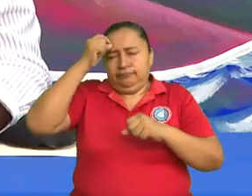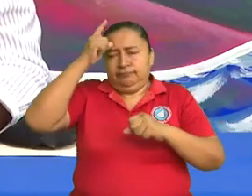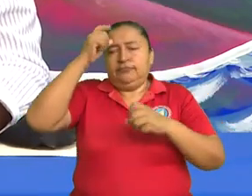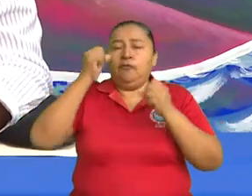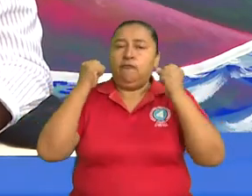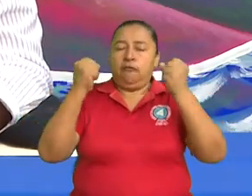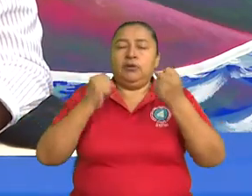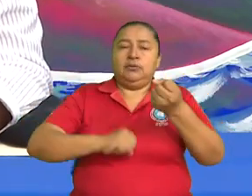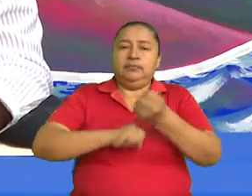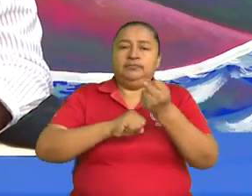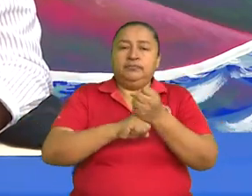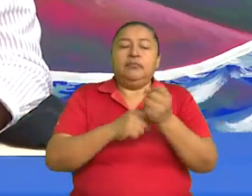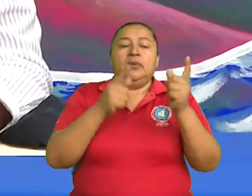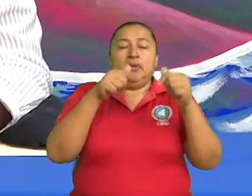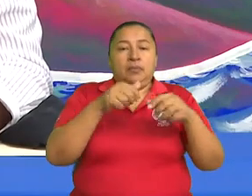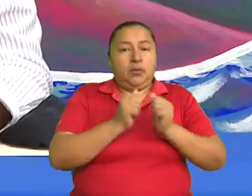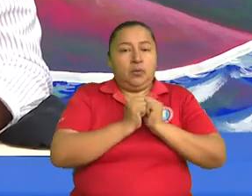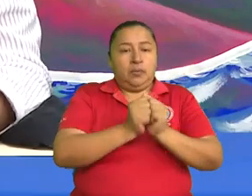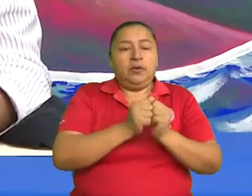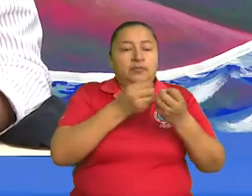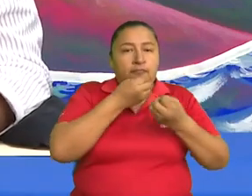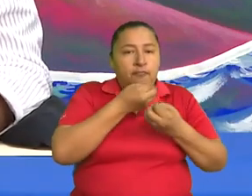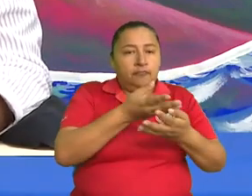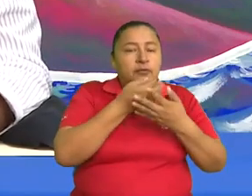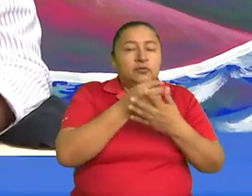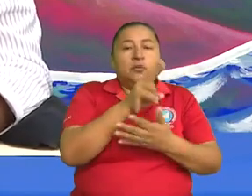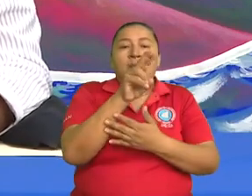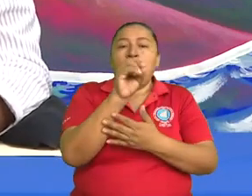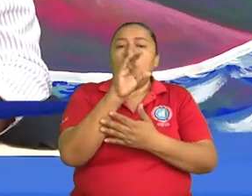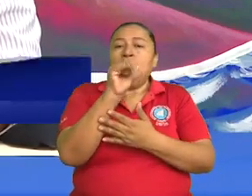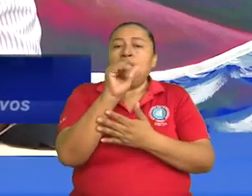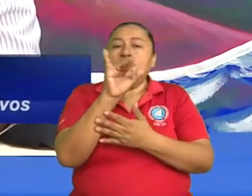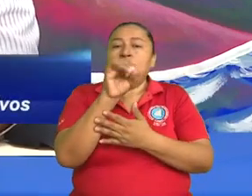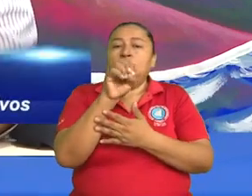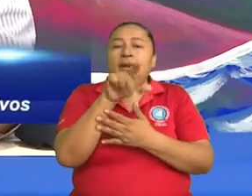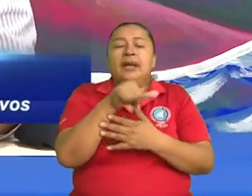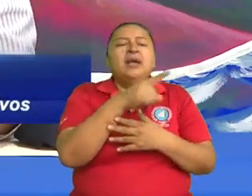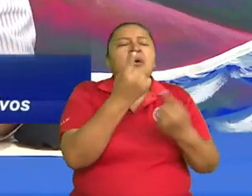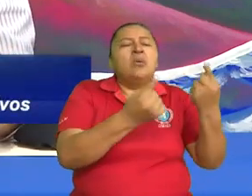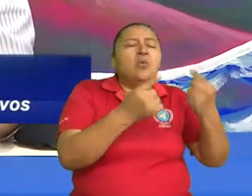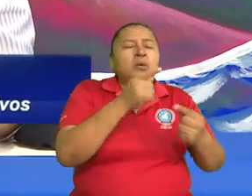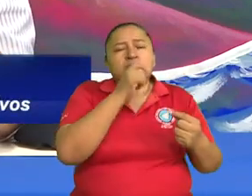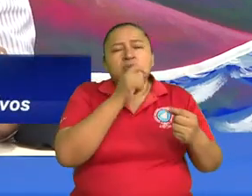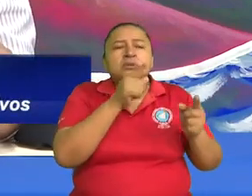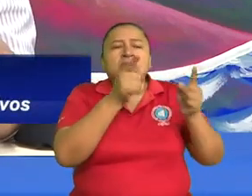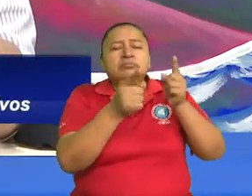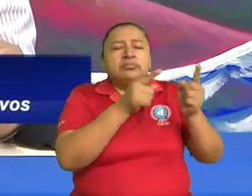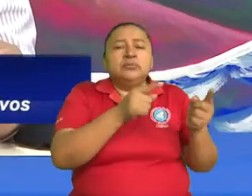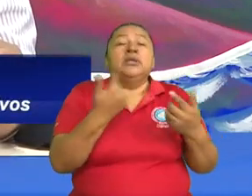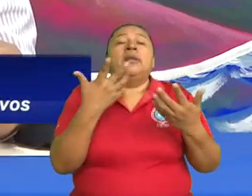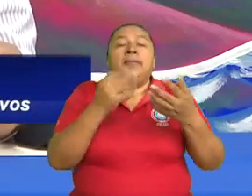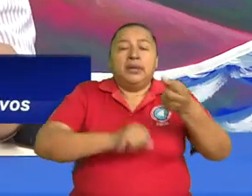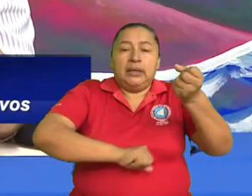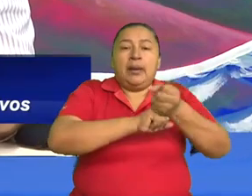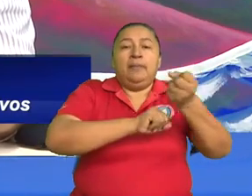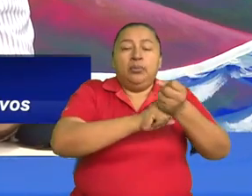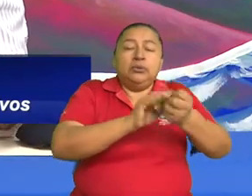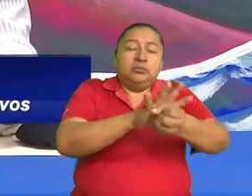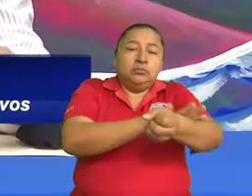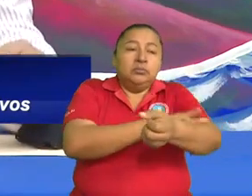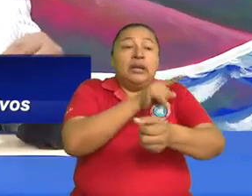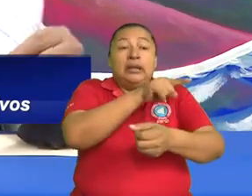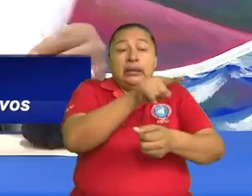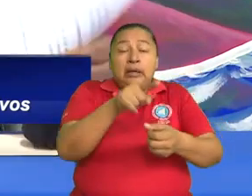sólidos. Lo estamos acompañando en información vocacional y lo estamos acompañando también en soporte emocional para vivir ese